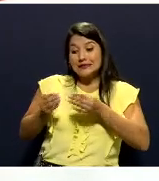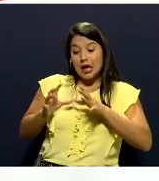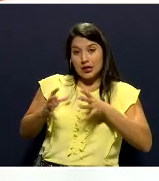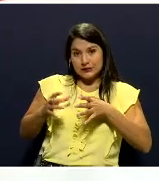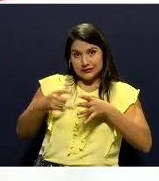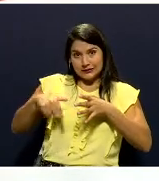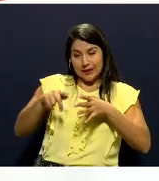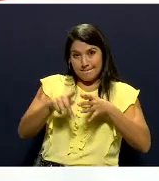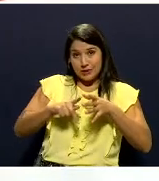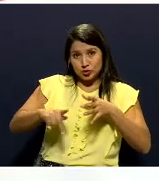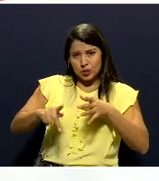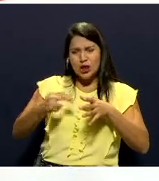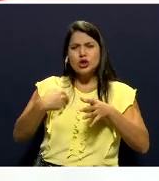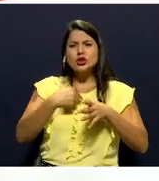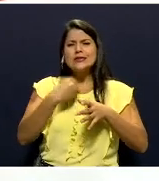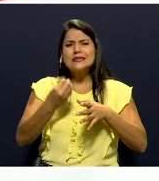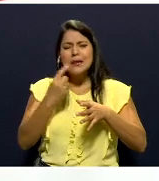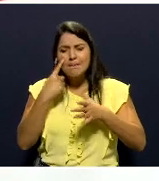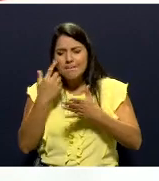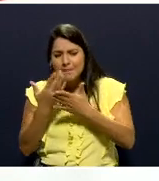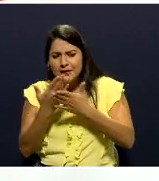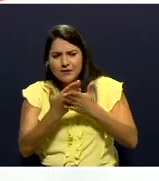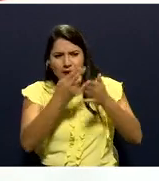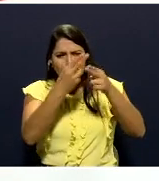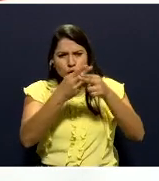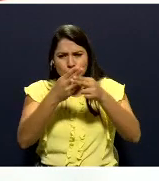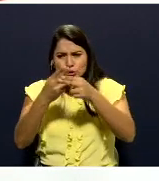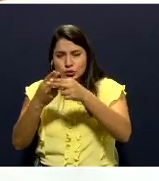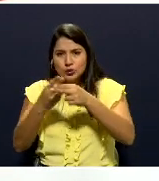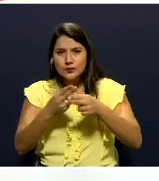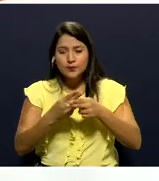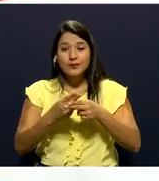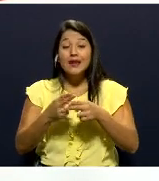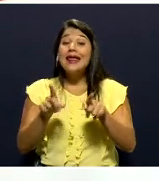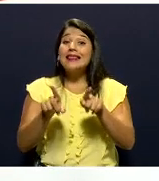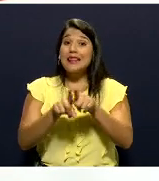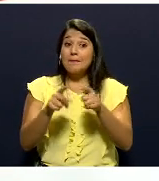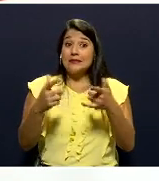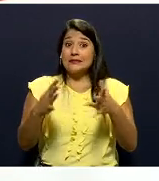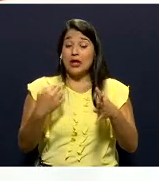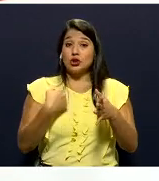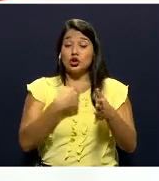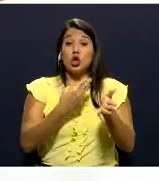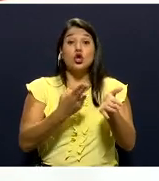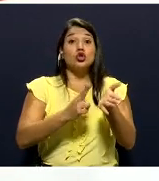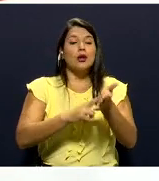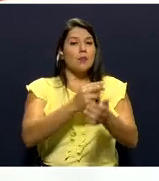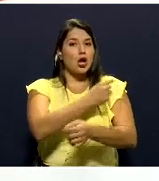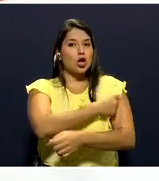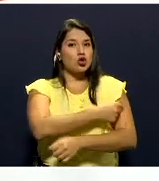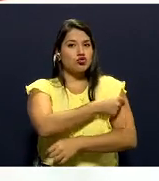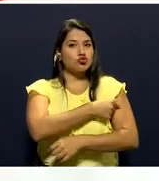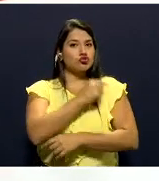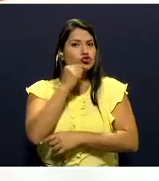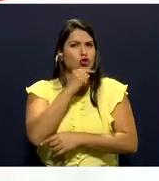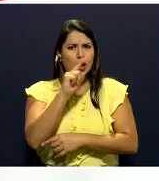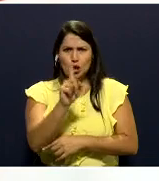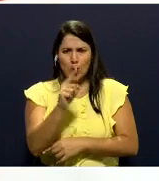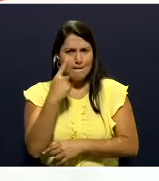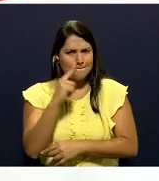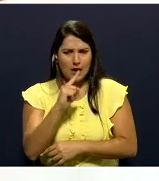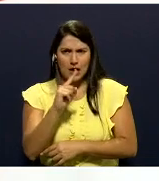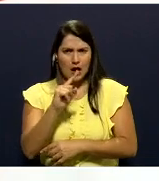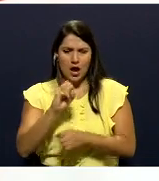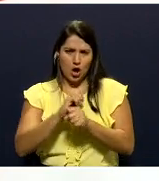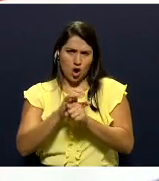lo que hacemos es hacer una verificación de este grupo. También tenemos contratada la Cruz Roja, no para el COVID. Es decir, ahora nos